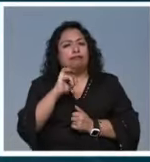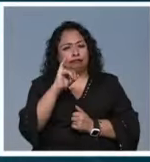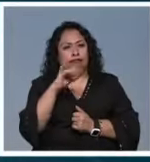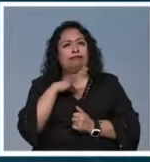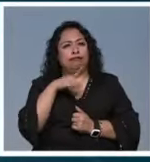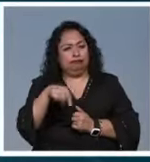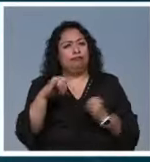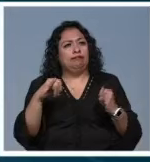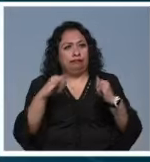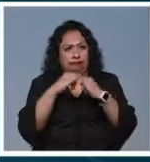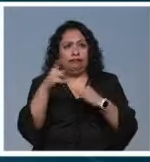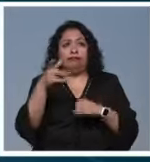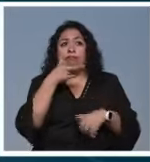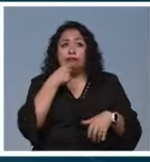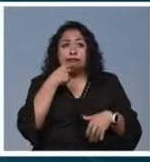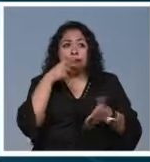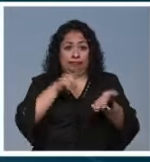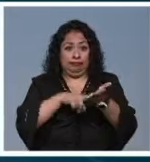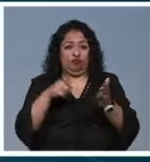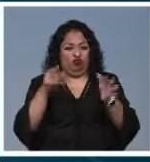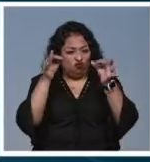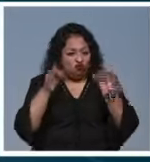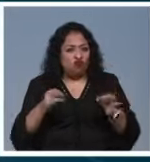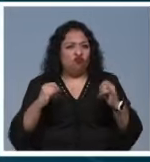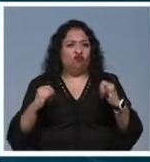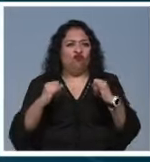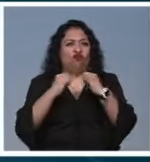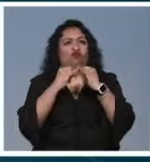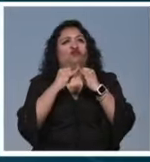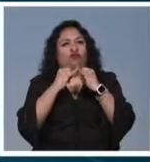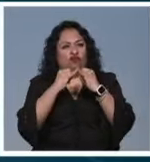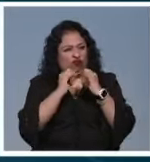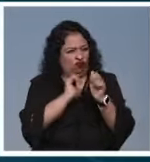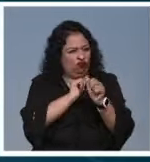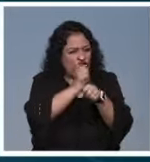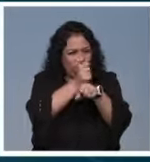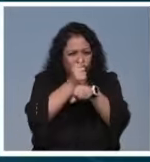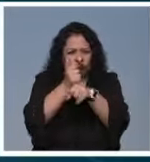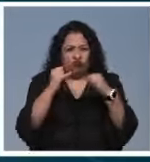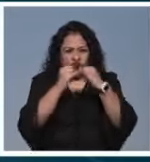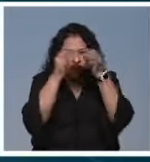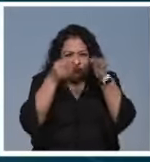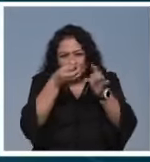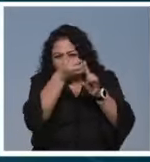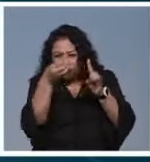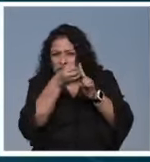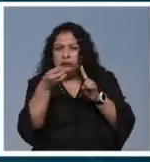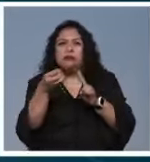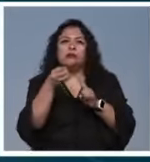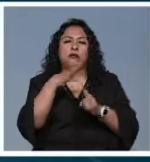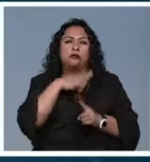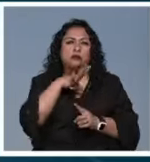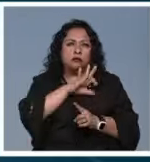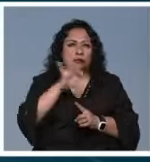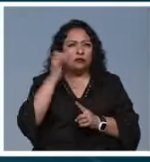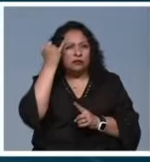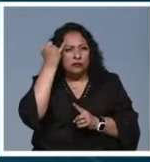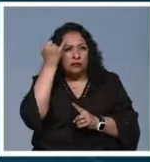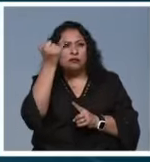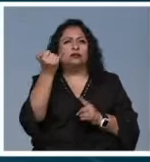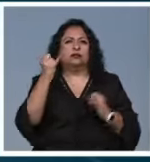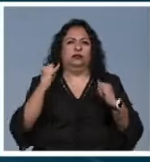hombre que por medio de la institucionalidad y la institucionalización logró forjar ideas,